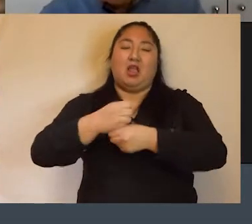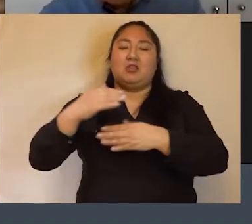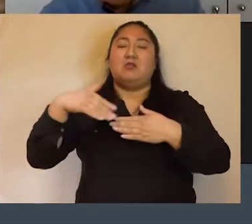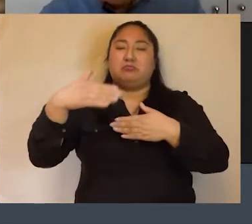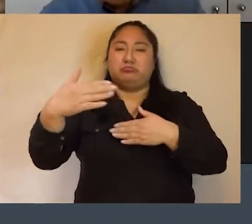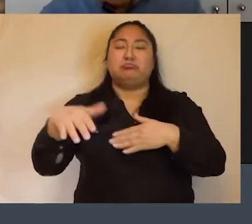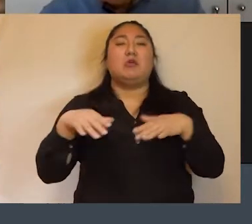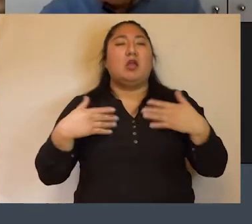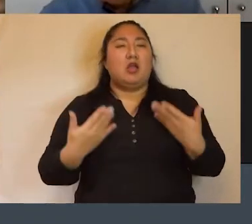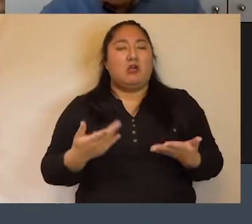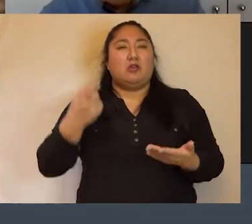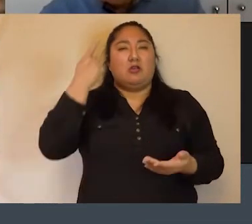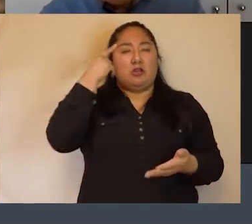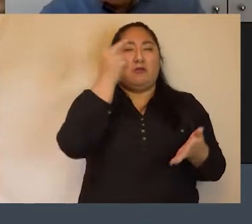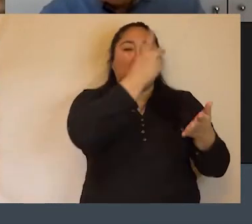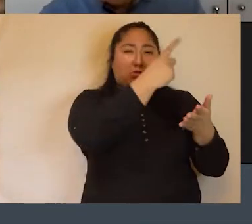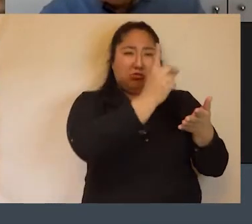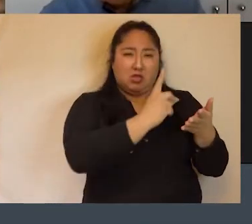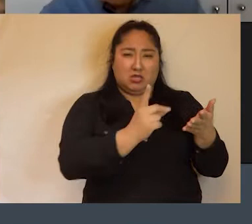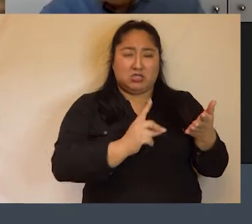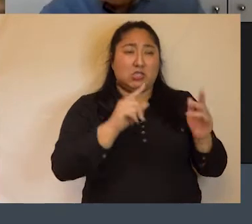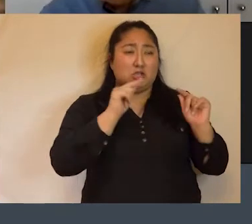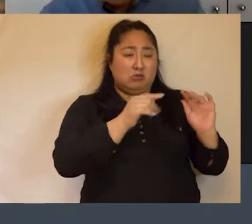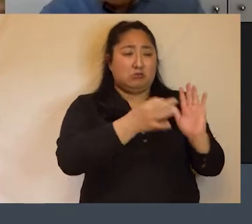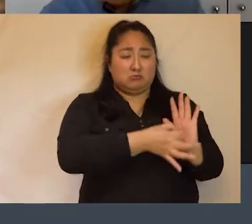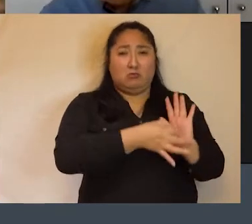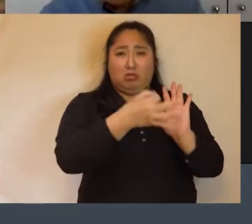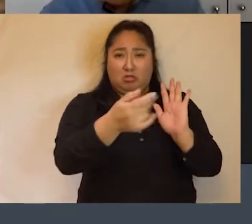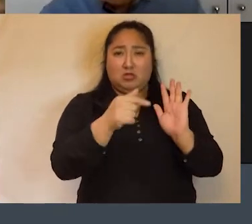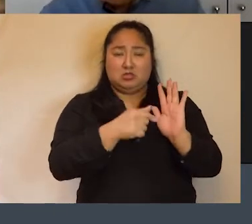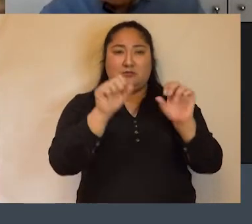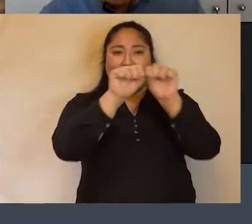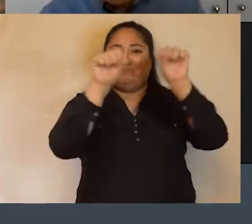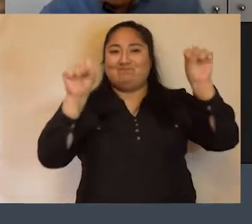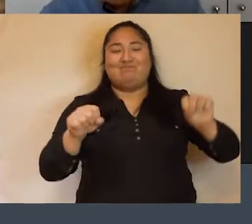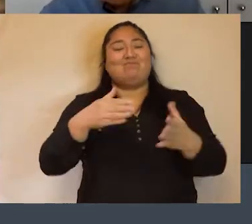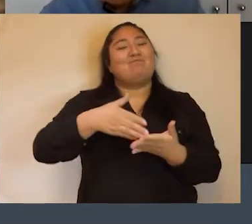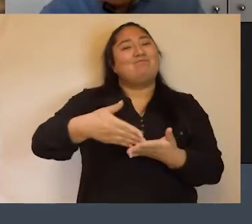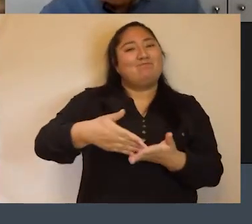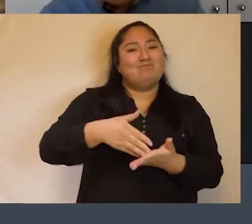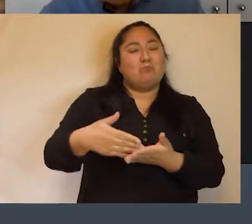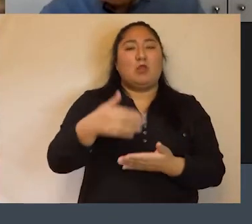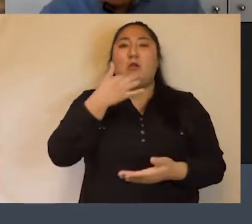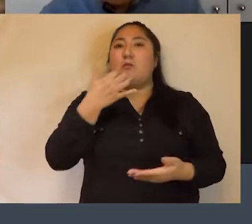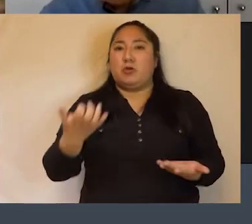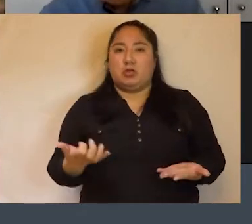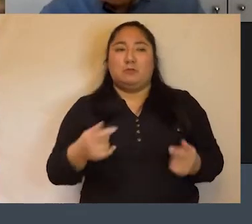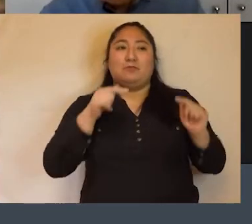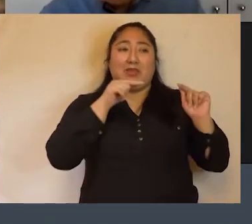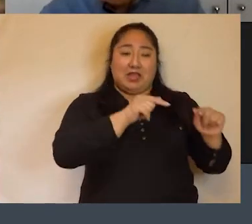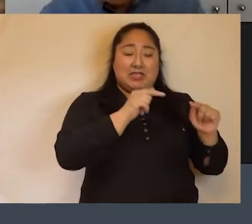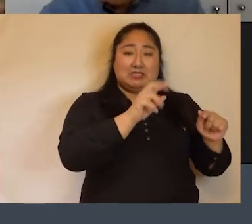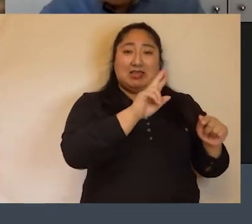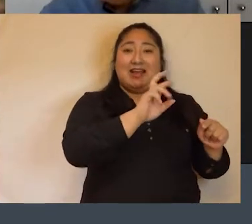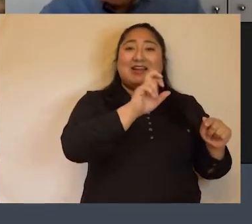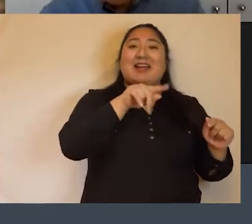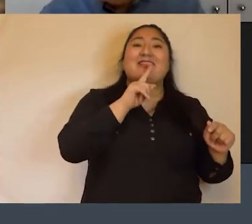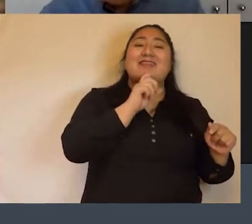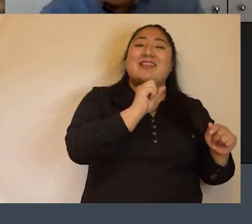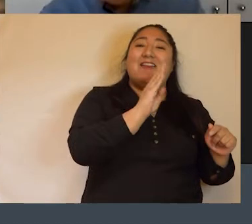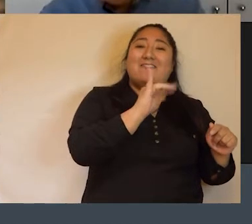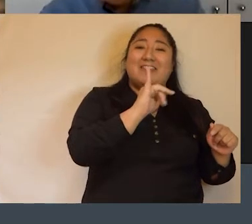años. Por lo tanto, desde el punto de vista del diseño, eso nos dice que nuestro sistema está cojo. ¿Está cojo por qué? Porque con